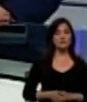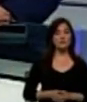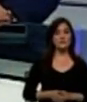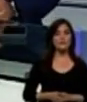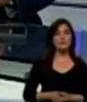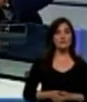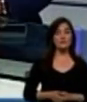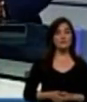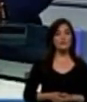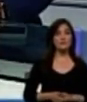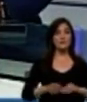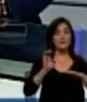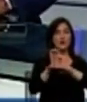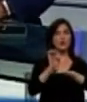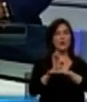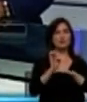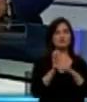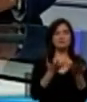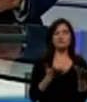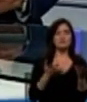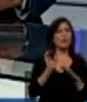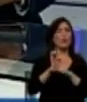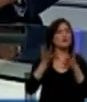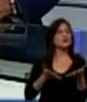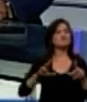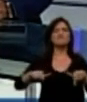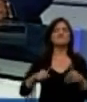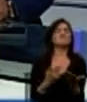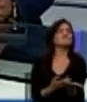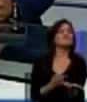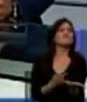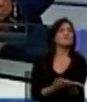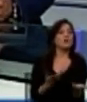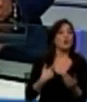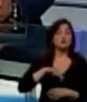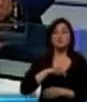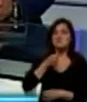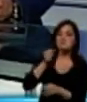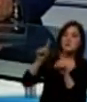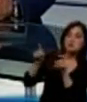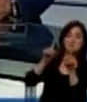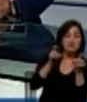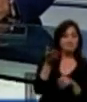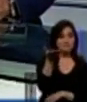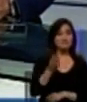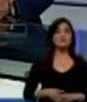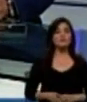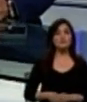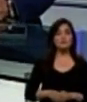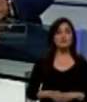¿Pero qué esperan los ecuatorianos del presidente Lenín Moreno? ¿Cuáles son las expectativas? Salimos a la calle y preguntamos. Miremos.